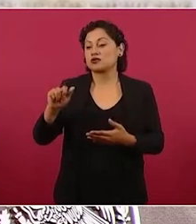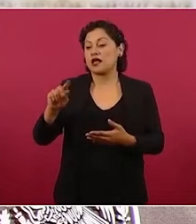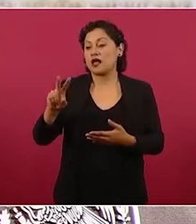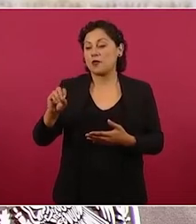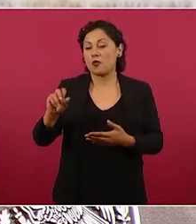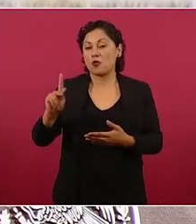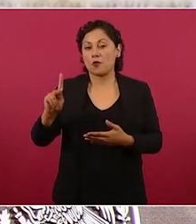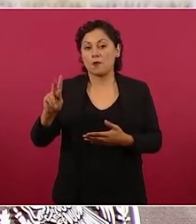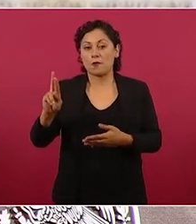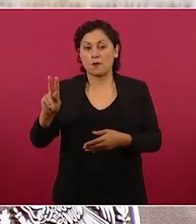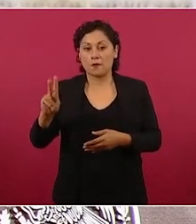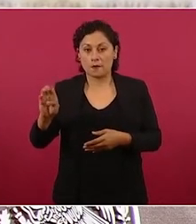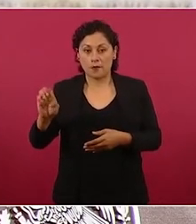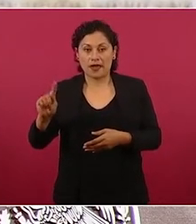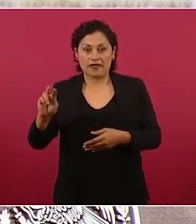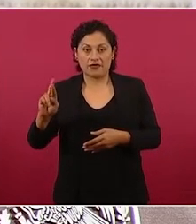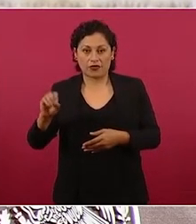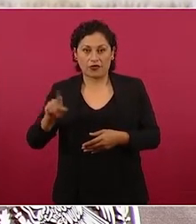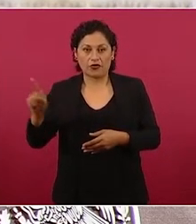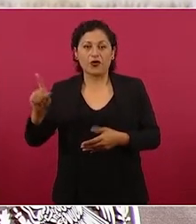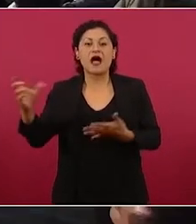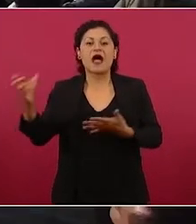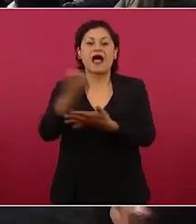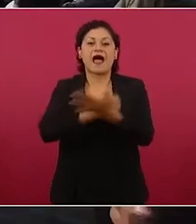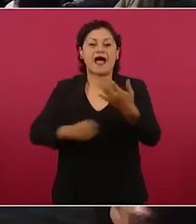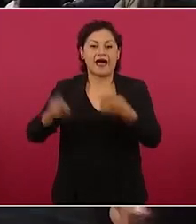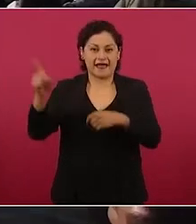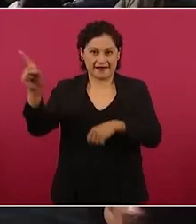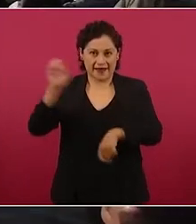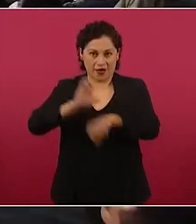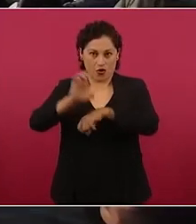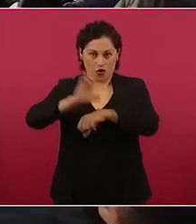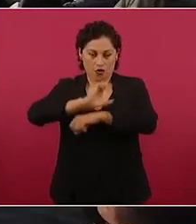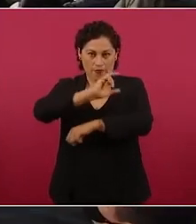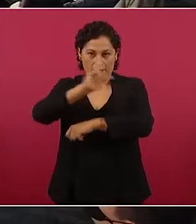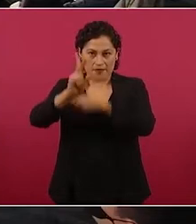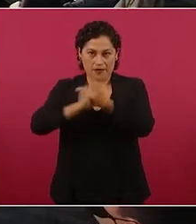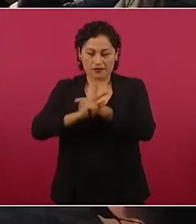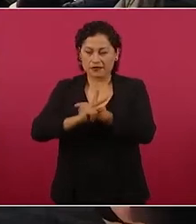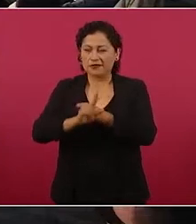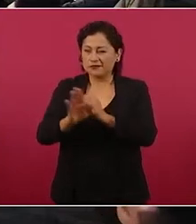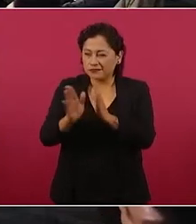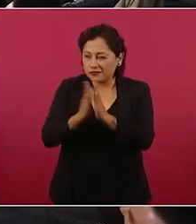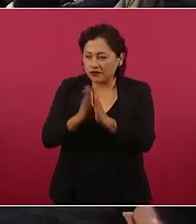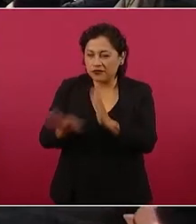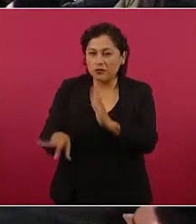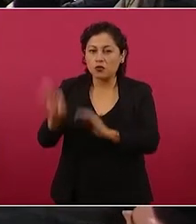En Colombia, a ver si pones, ¿no?